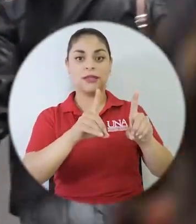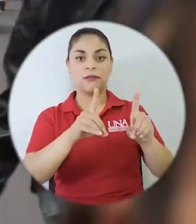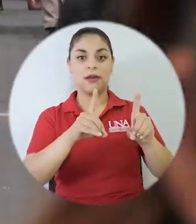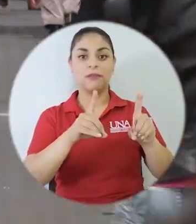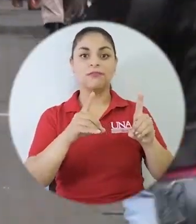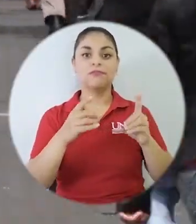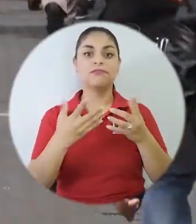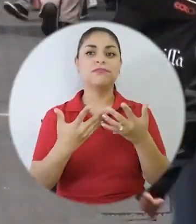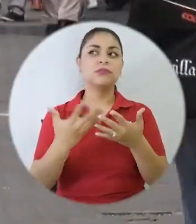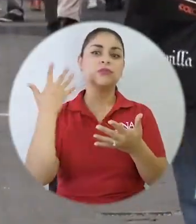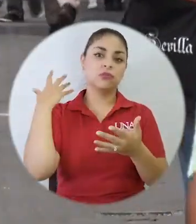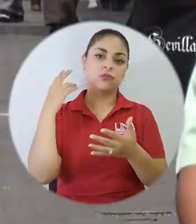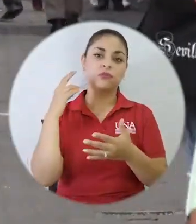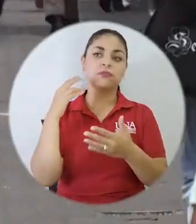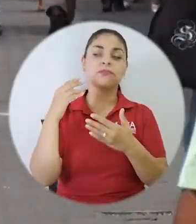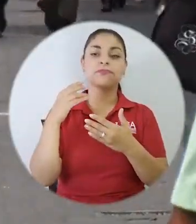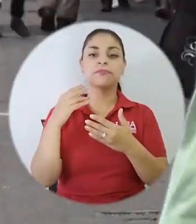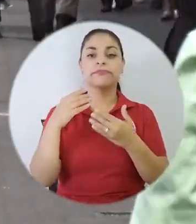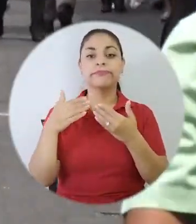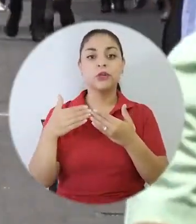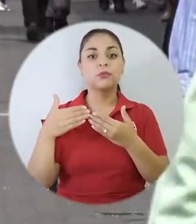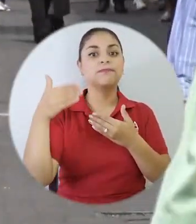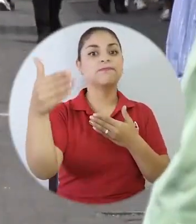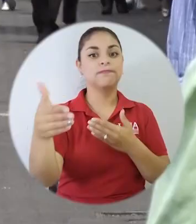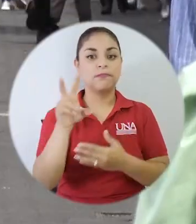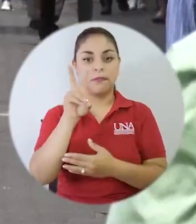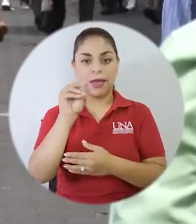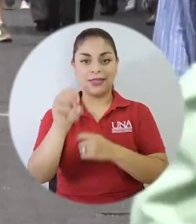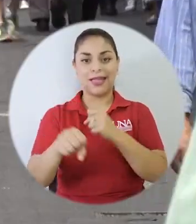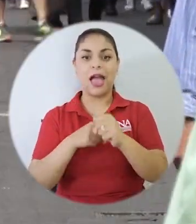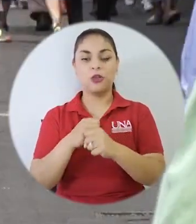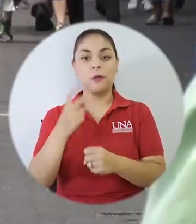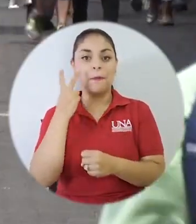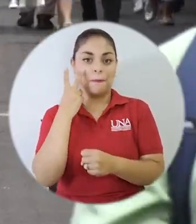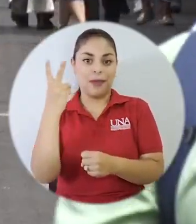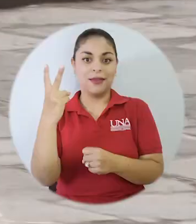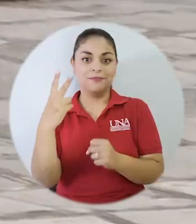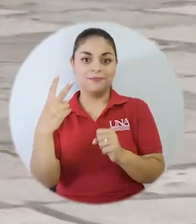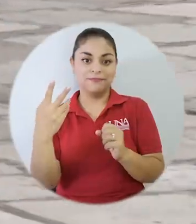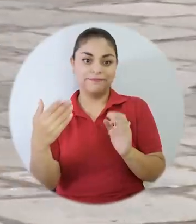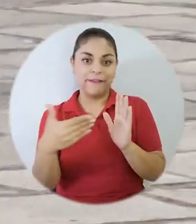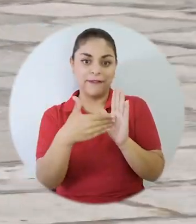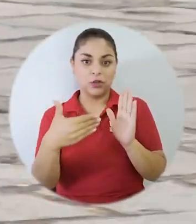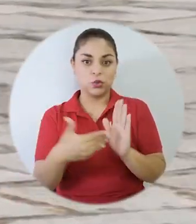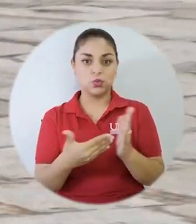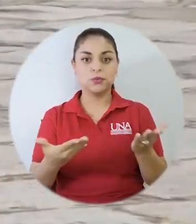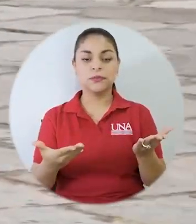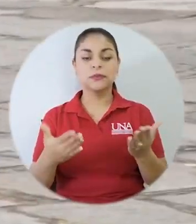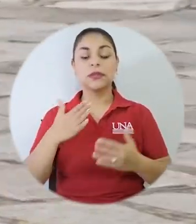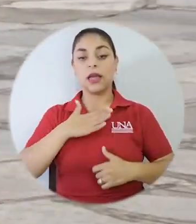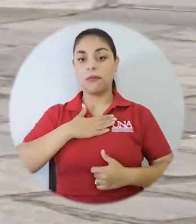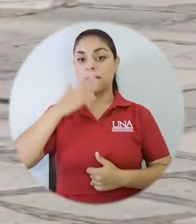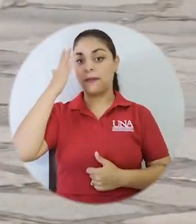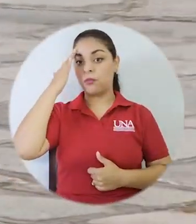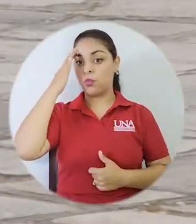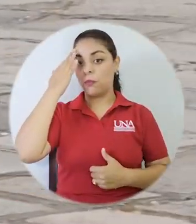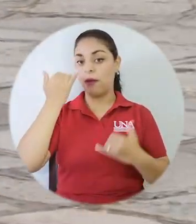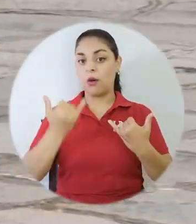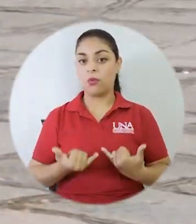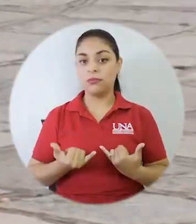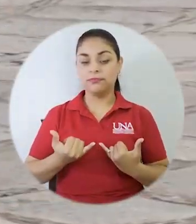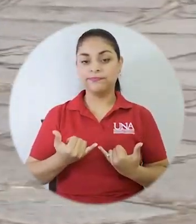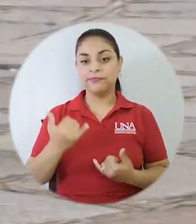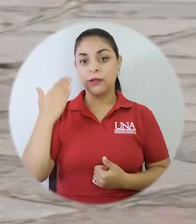educativa, más o menos 20 años para ver realmente los efectos. Entonces, hemos hablado mucho de ella, a mí me preocupa en este